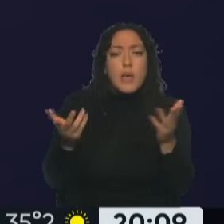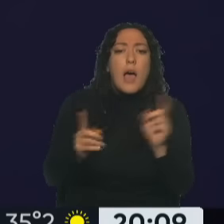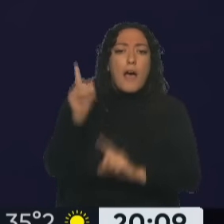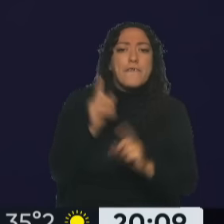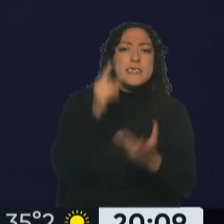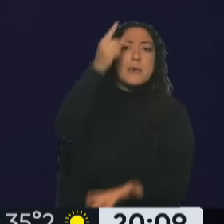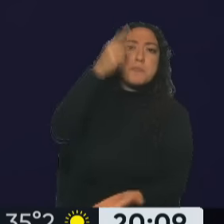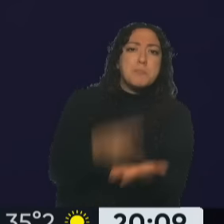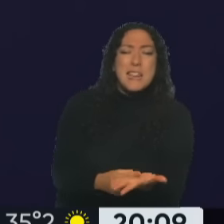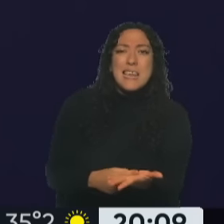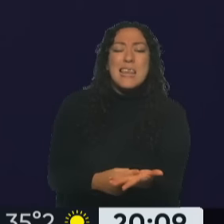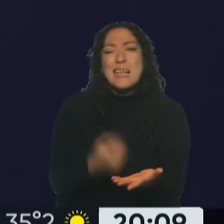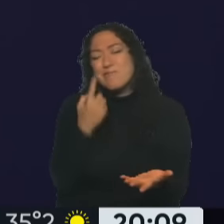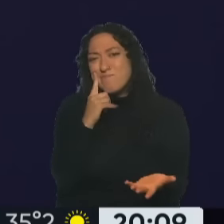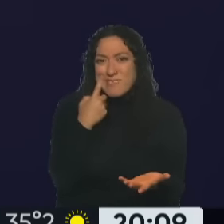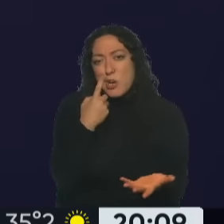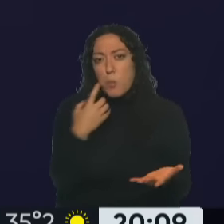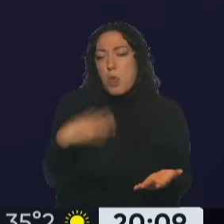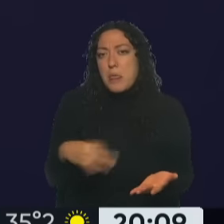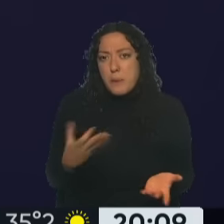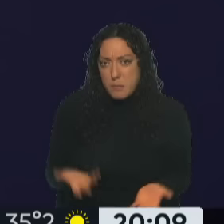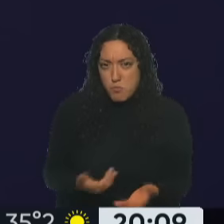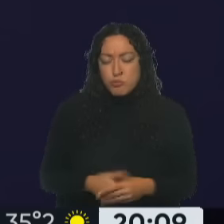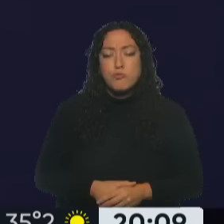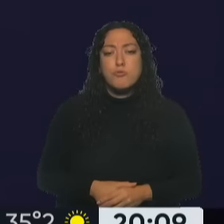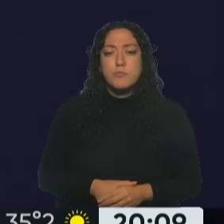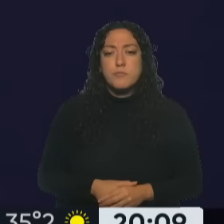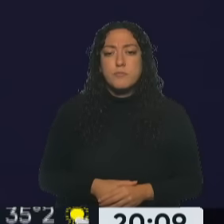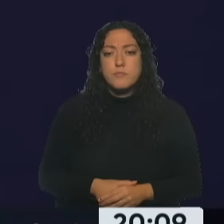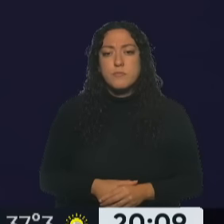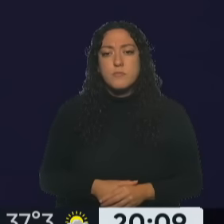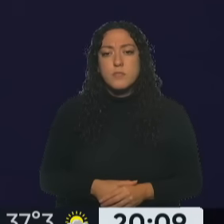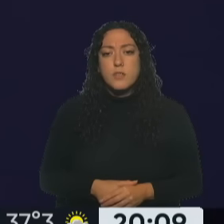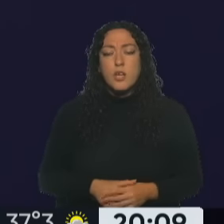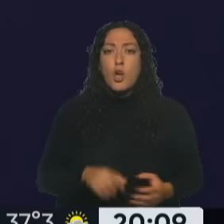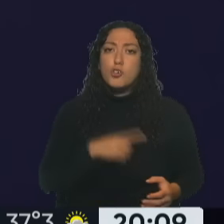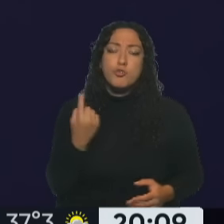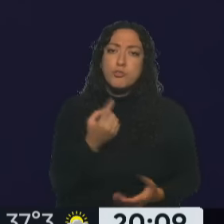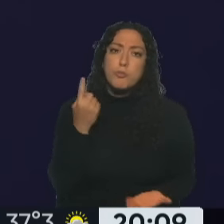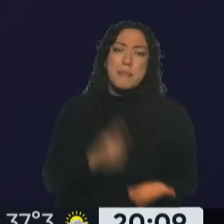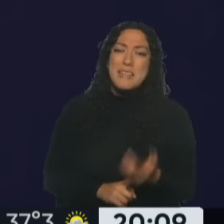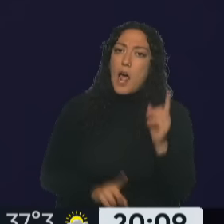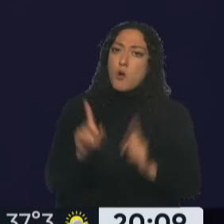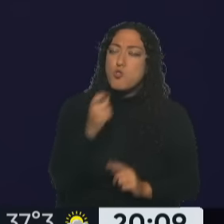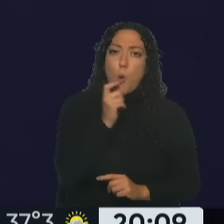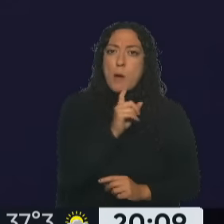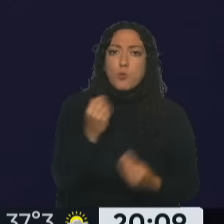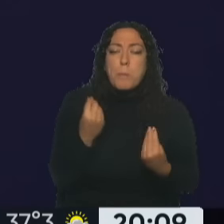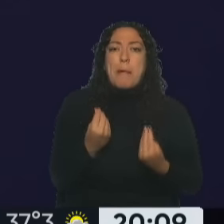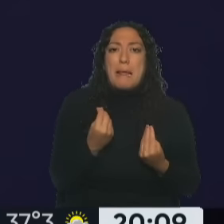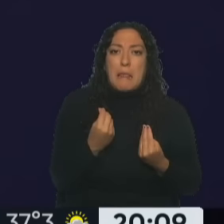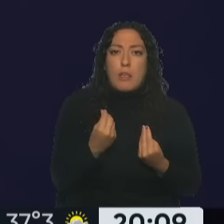medidas incómodas que a nosotros son los primeros que no nos gustan en Pos